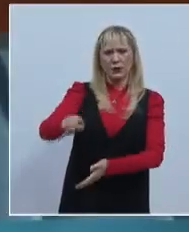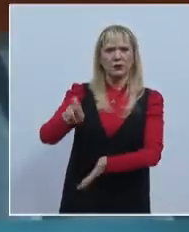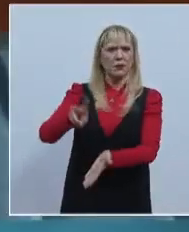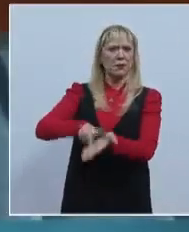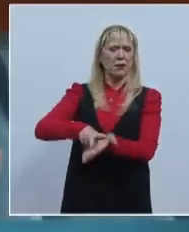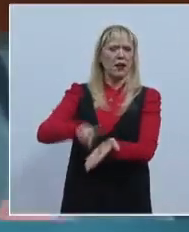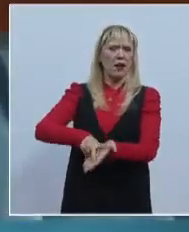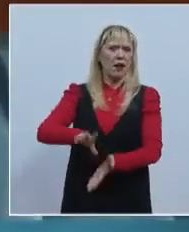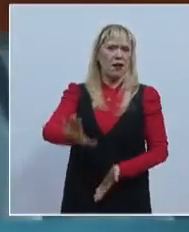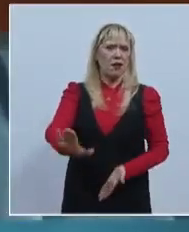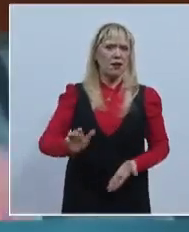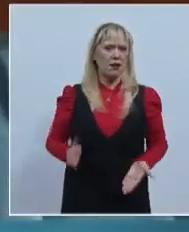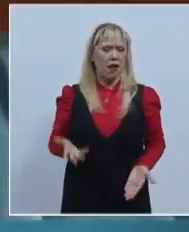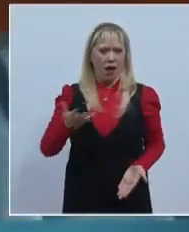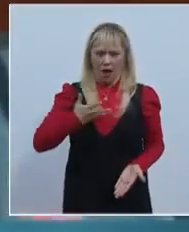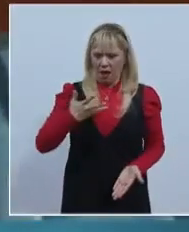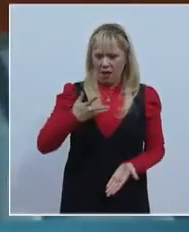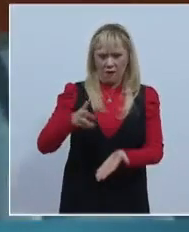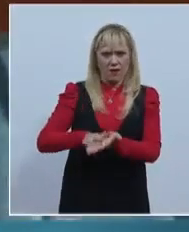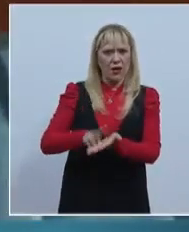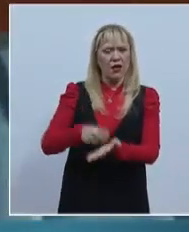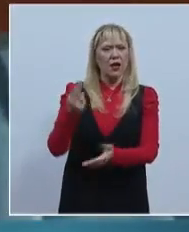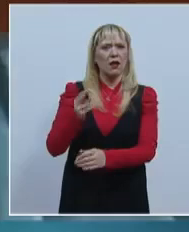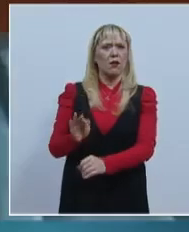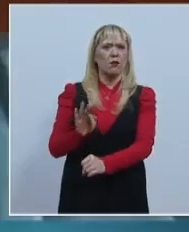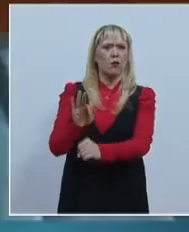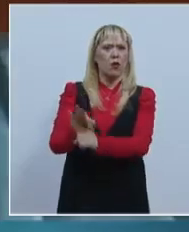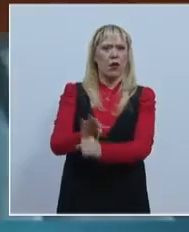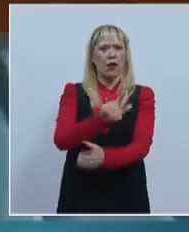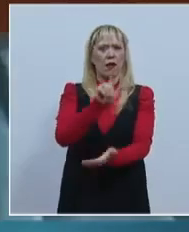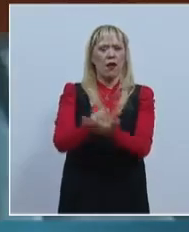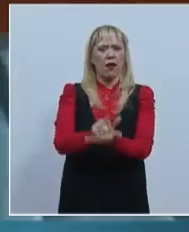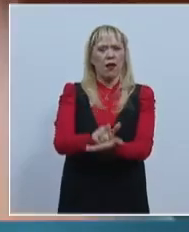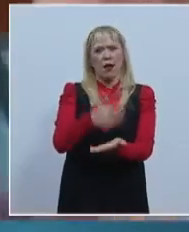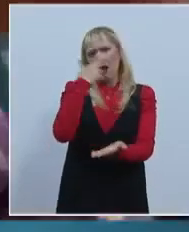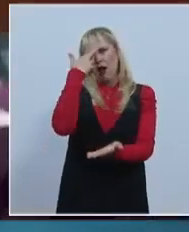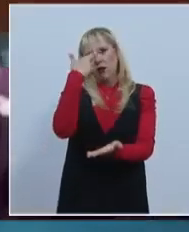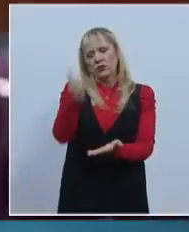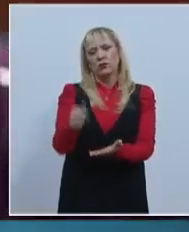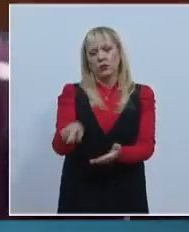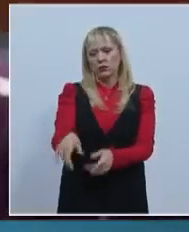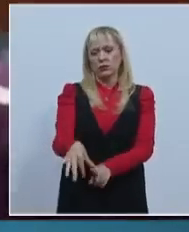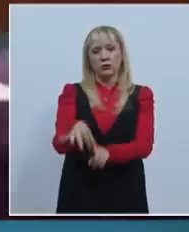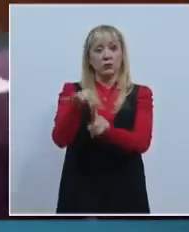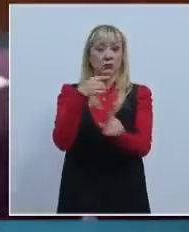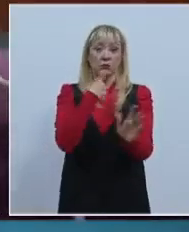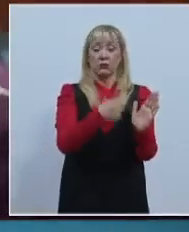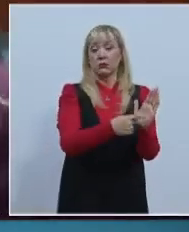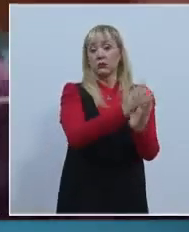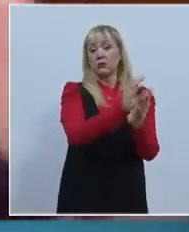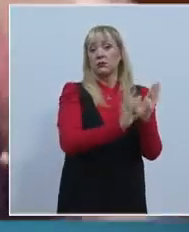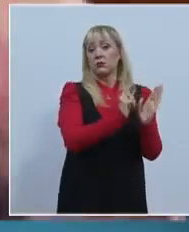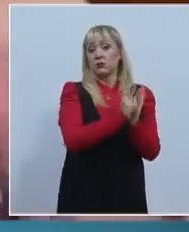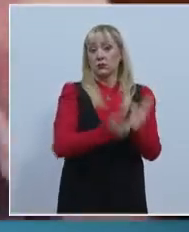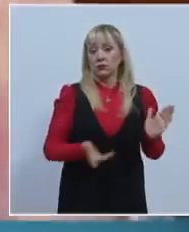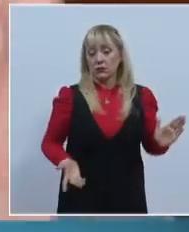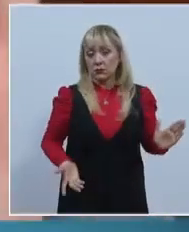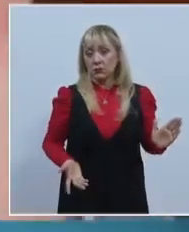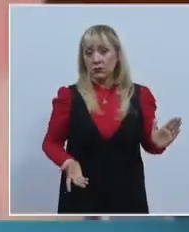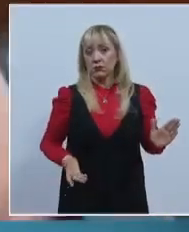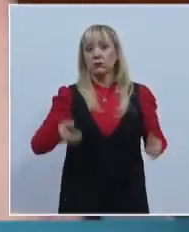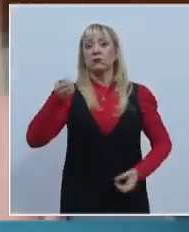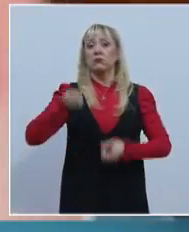La naturaleza tiene un valor intrínseco, si tenemos que protegerla por su valor en sí misma, porque eso dice la Constitución, porque eso es lo que la